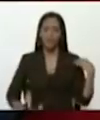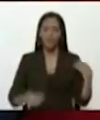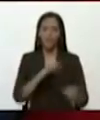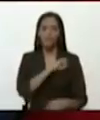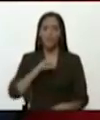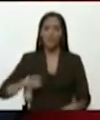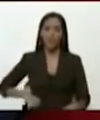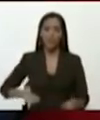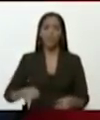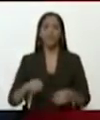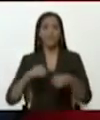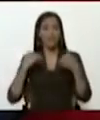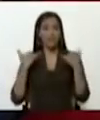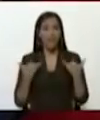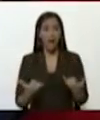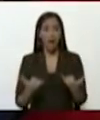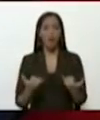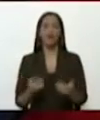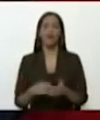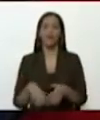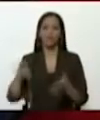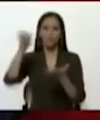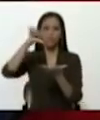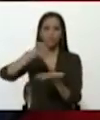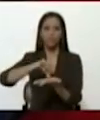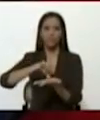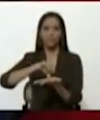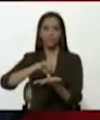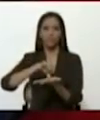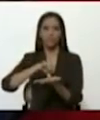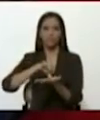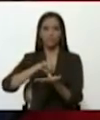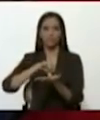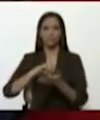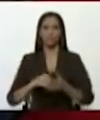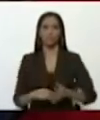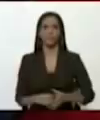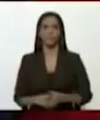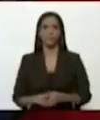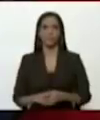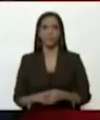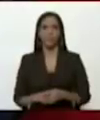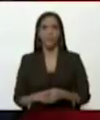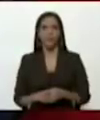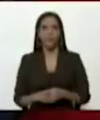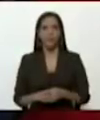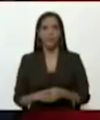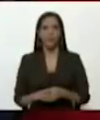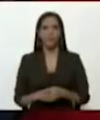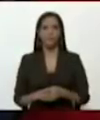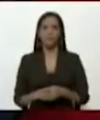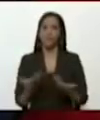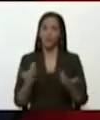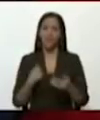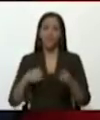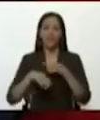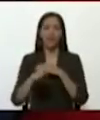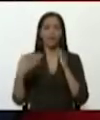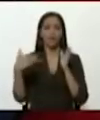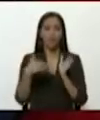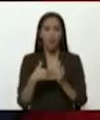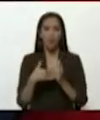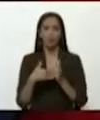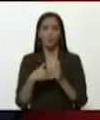ahora viene siendo un epicentro de los Irán contra, por decirlo de una manera, de